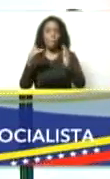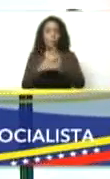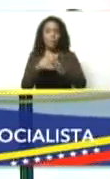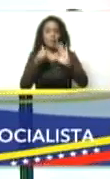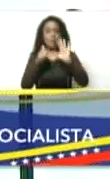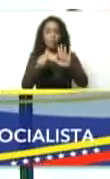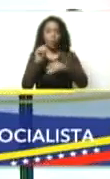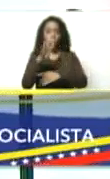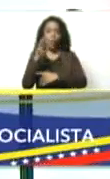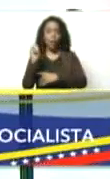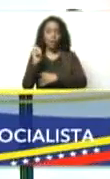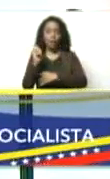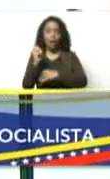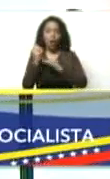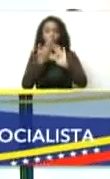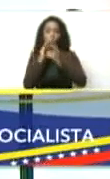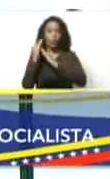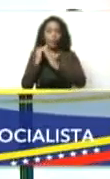3.640 comunas.